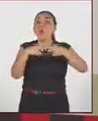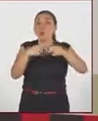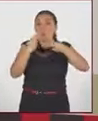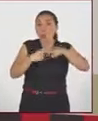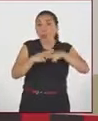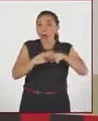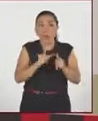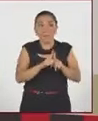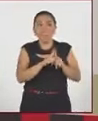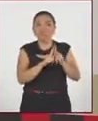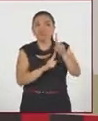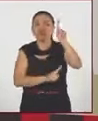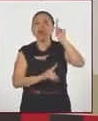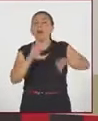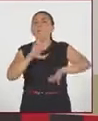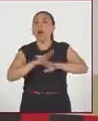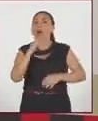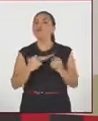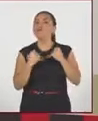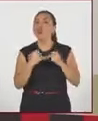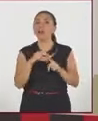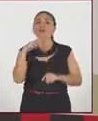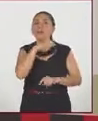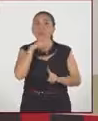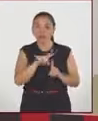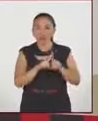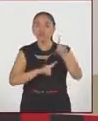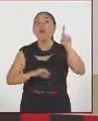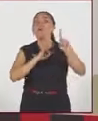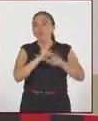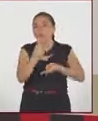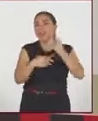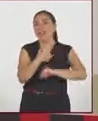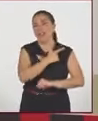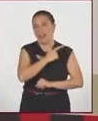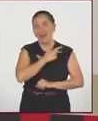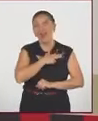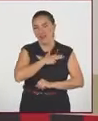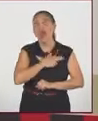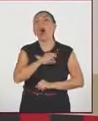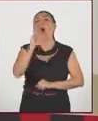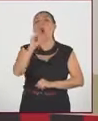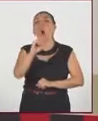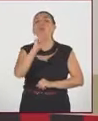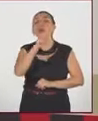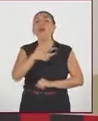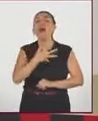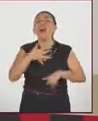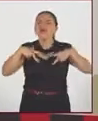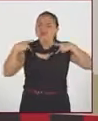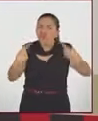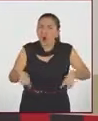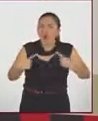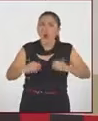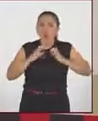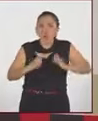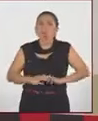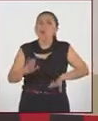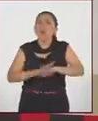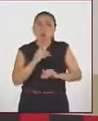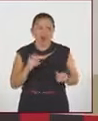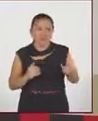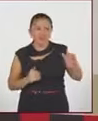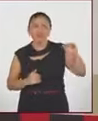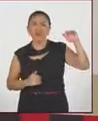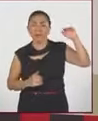o favorecer lesiones. Ajá. En esta etapa también es frecuente los llamados dolores de crecimiento. Generalmente